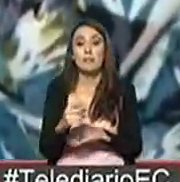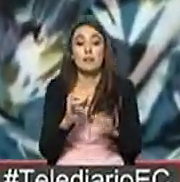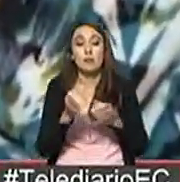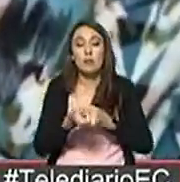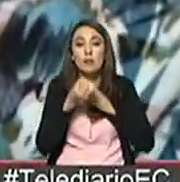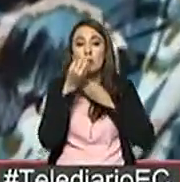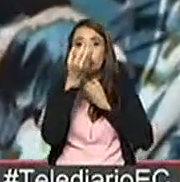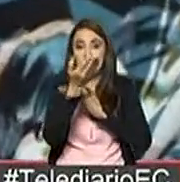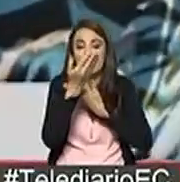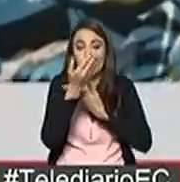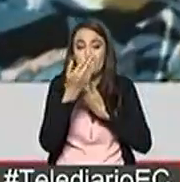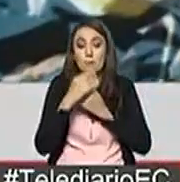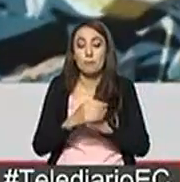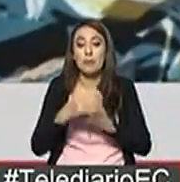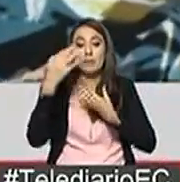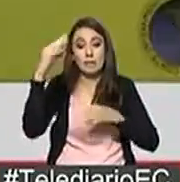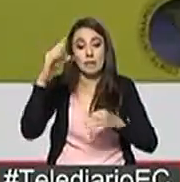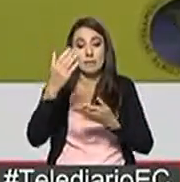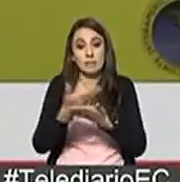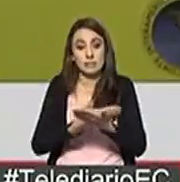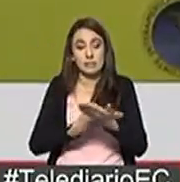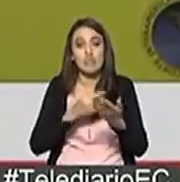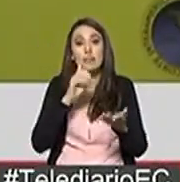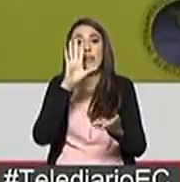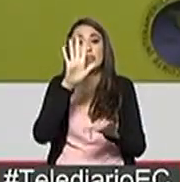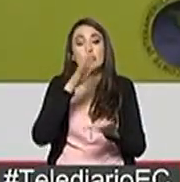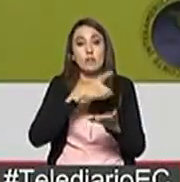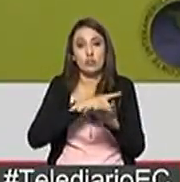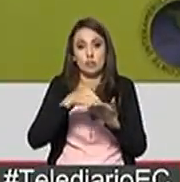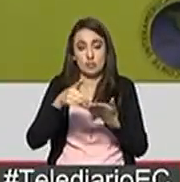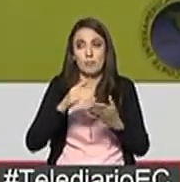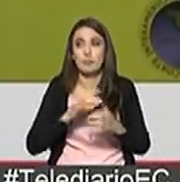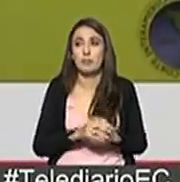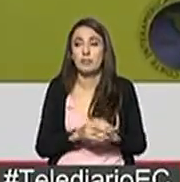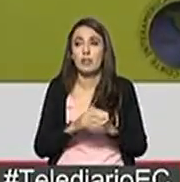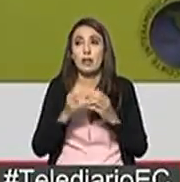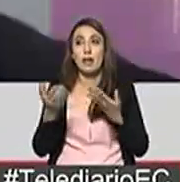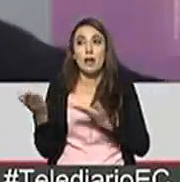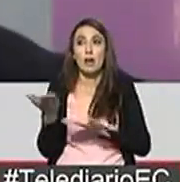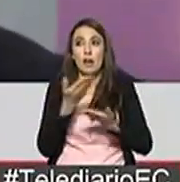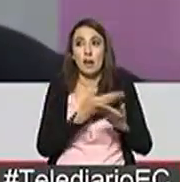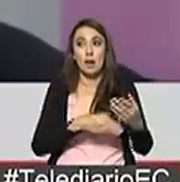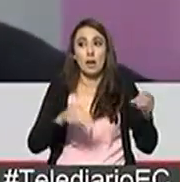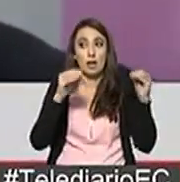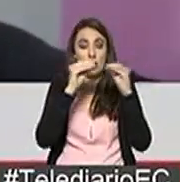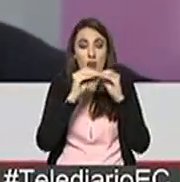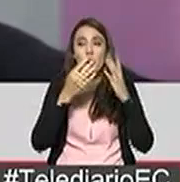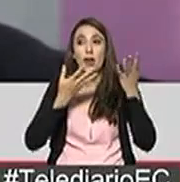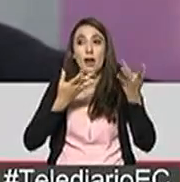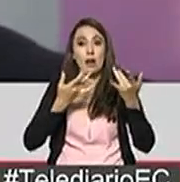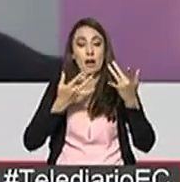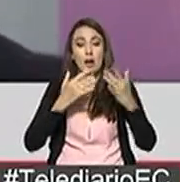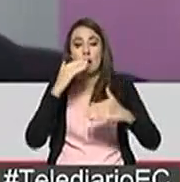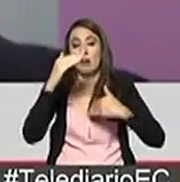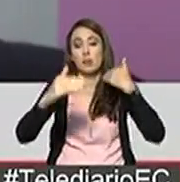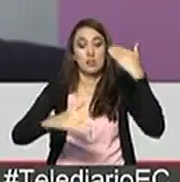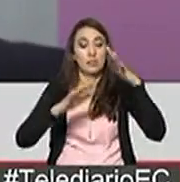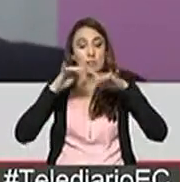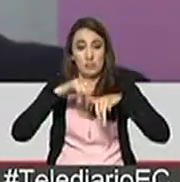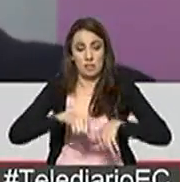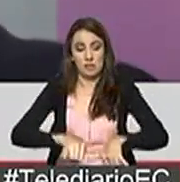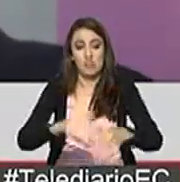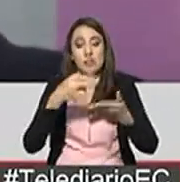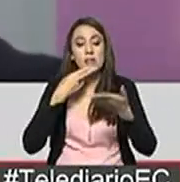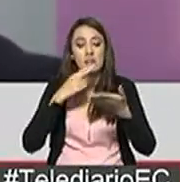estaría listo en un mes o 5 semanas. El Procurador General del Estado, Íñigo Salvador, dijo que esperan este documento para que en la medida